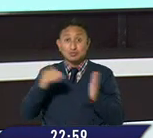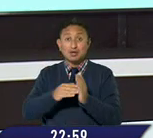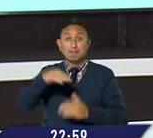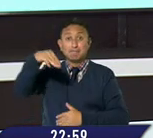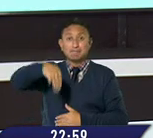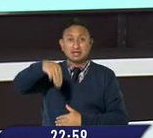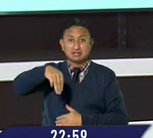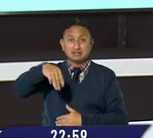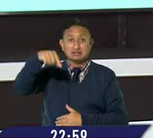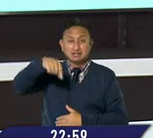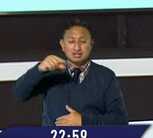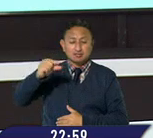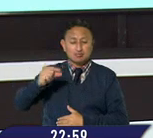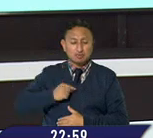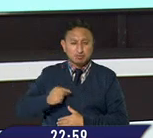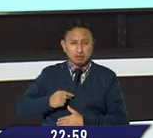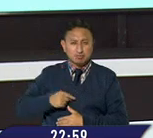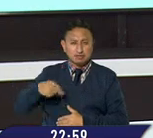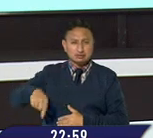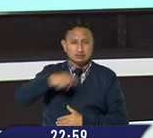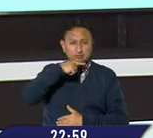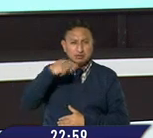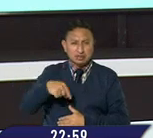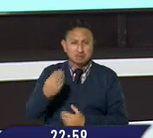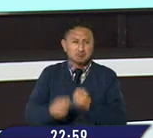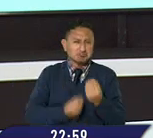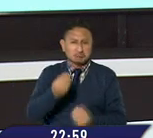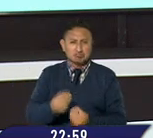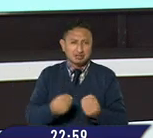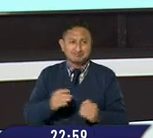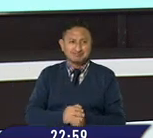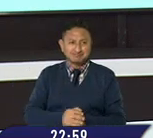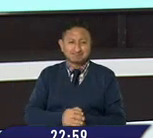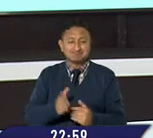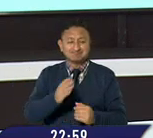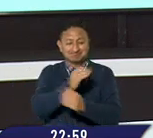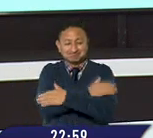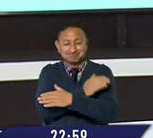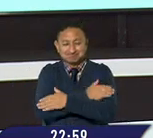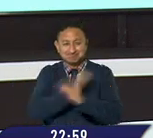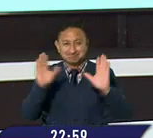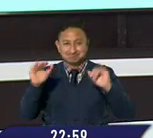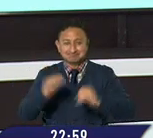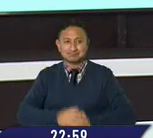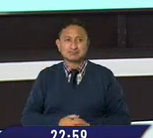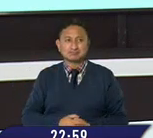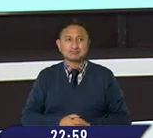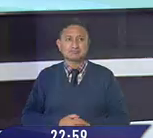martes con los detalles de lo que ha sucedido en estos días de asueto. Un abrazo grande, como siempre.